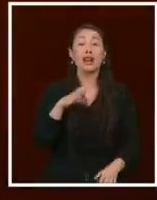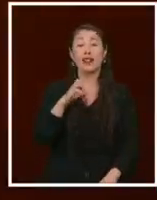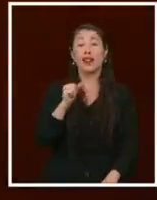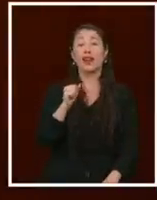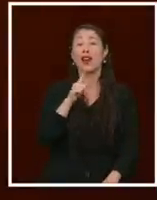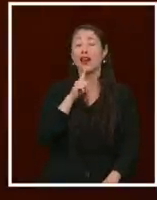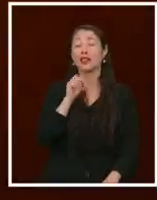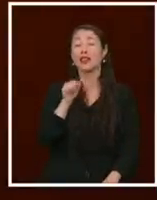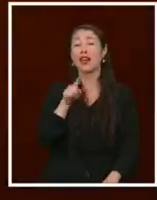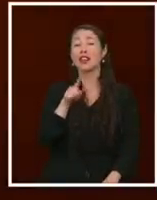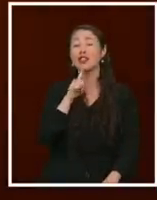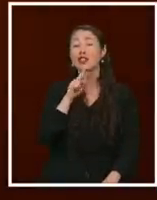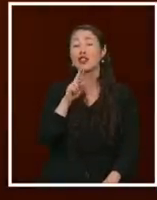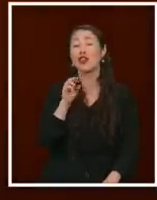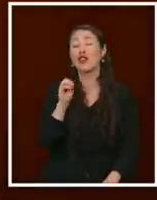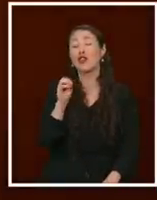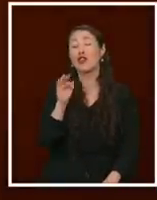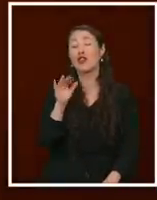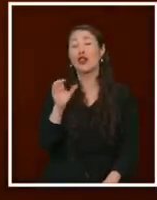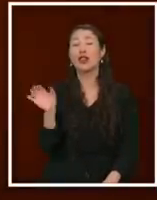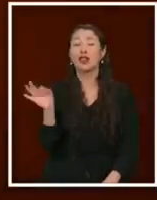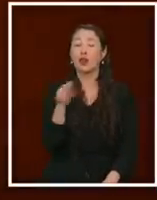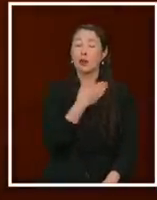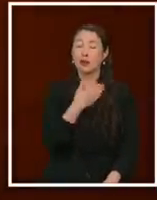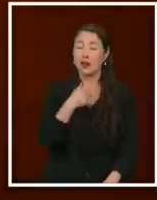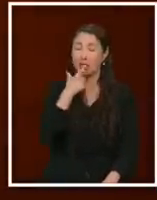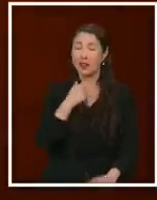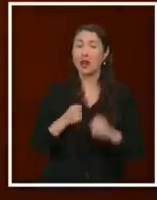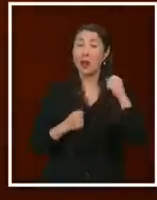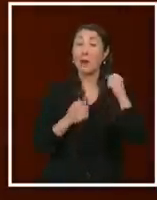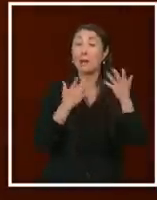presidente de la República para poder disponer de todos los recursos que la ley le permita.